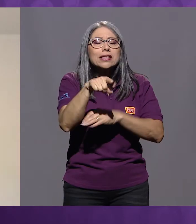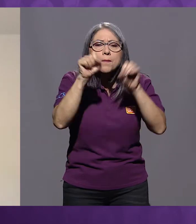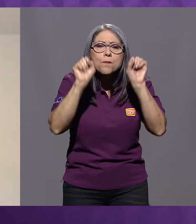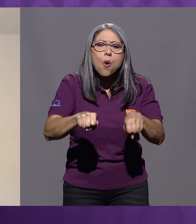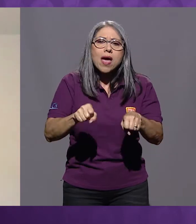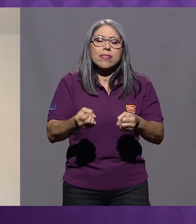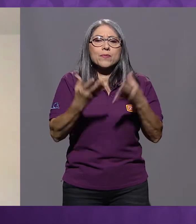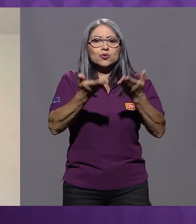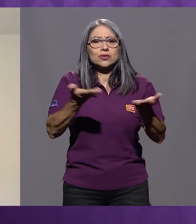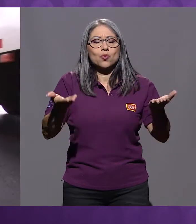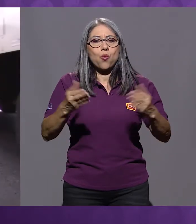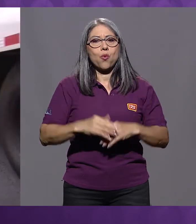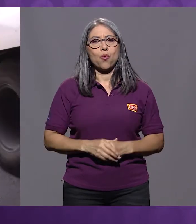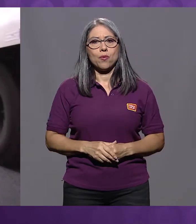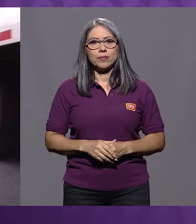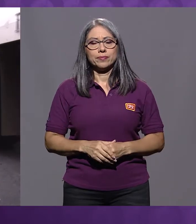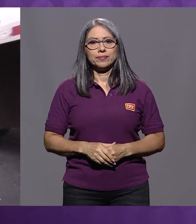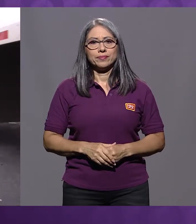muchas otras cosas más.